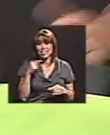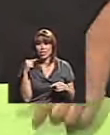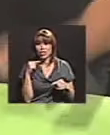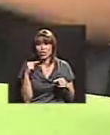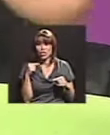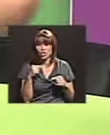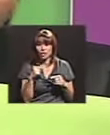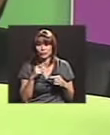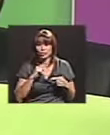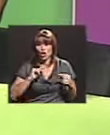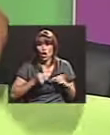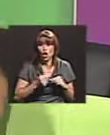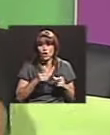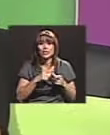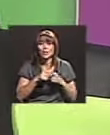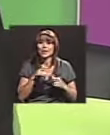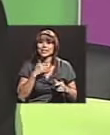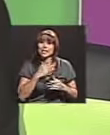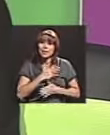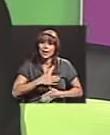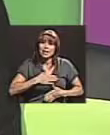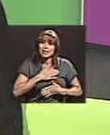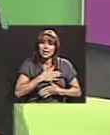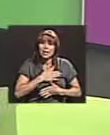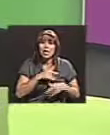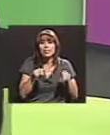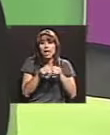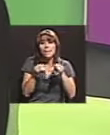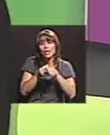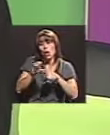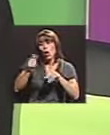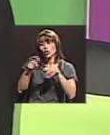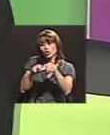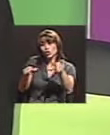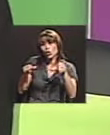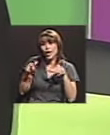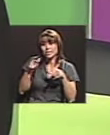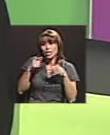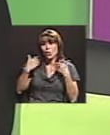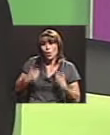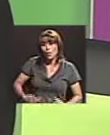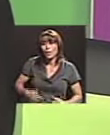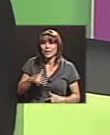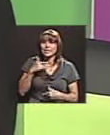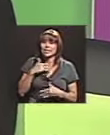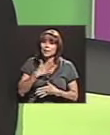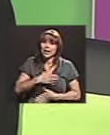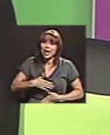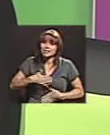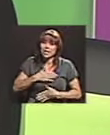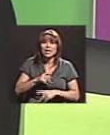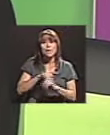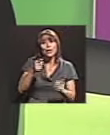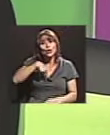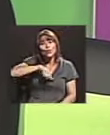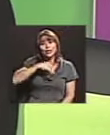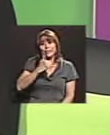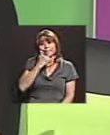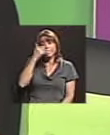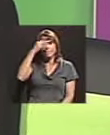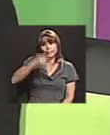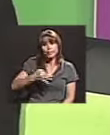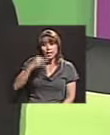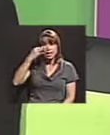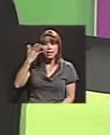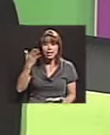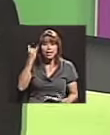el placer de repente hay otras partes en el cuerpo que tienen más placer pero son nuestras ideas y creencias y al haber limitado la sexualidad